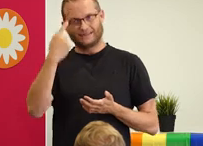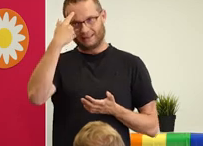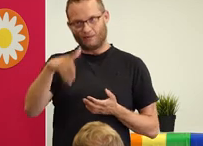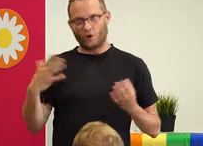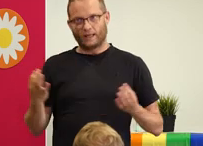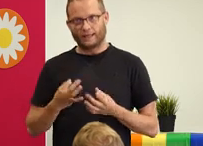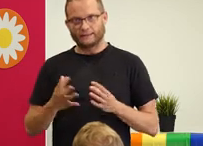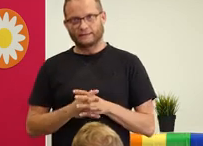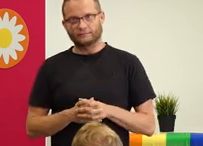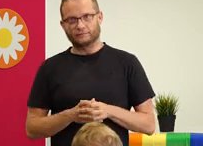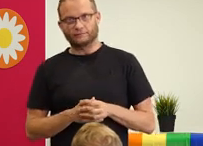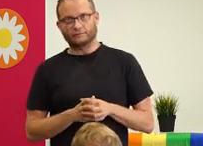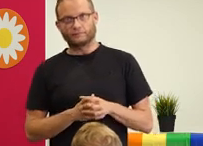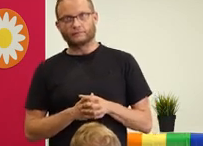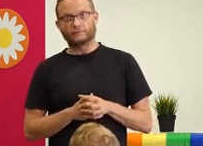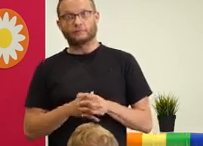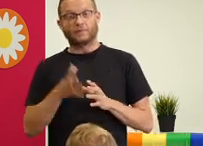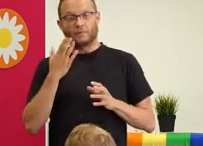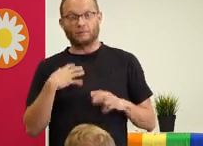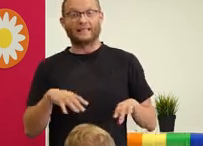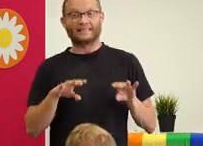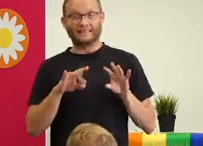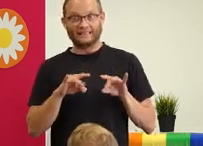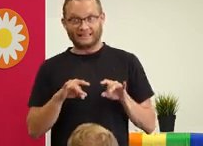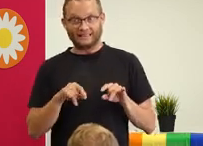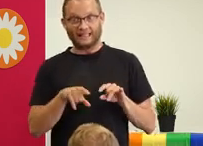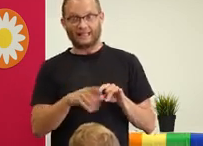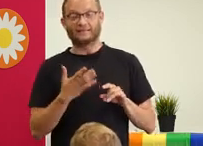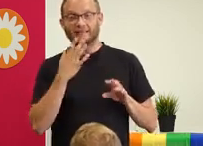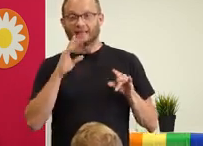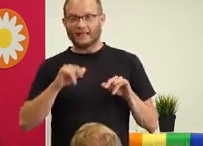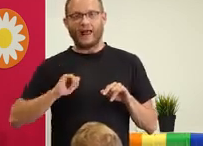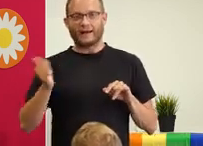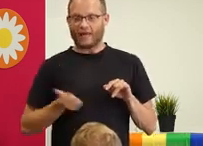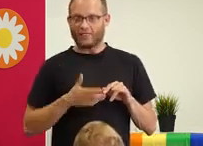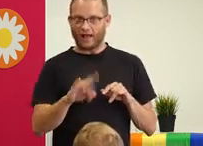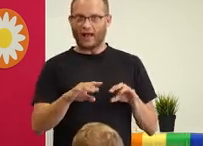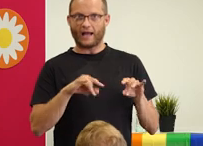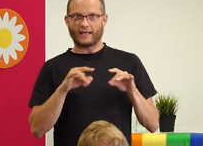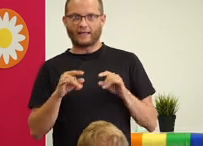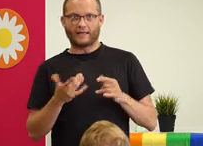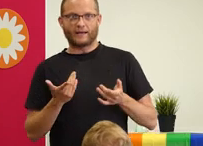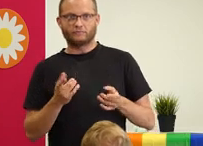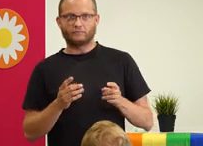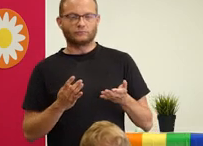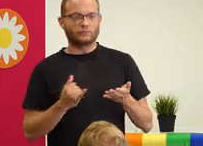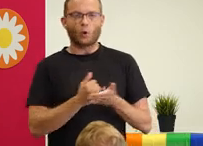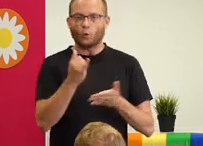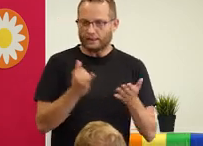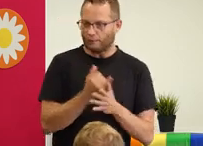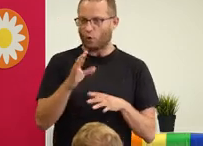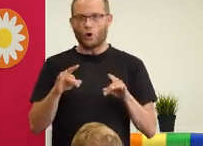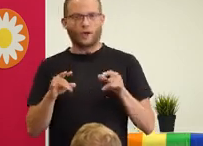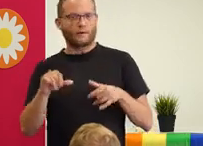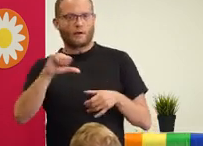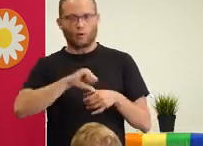sabemos, que estas tierras tienen mucha riqueza, tanto a nivel de cultivo, tanto a nivel de